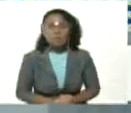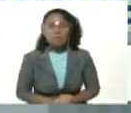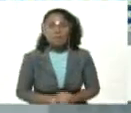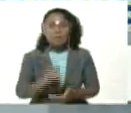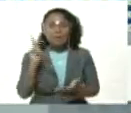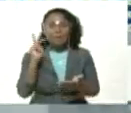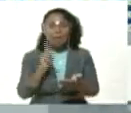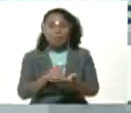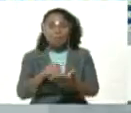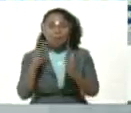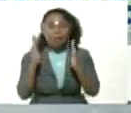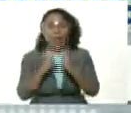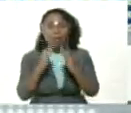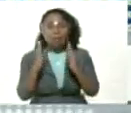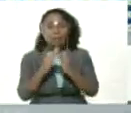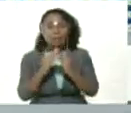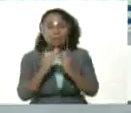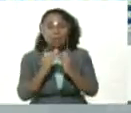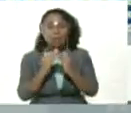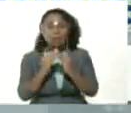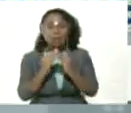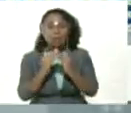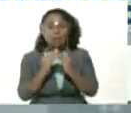Llegando al hogar